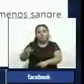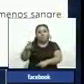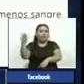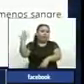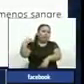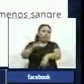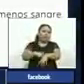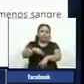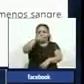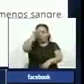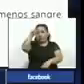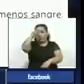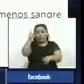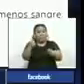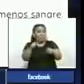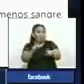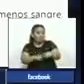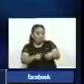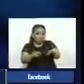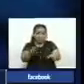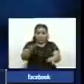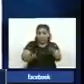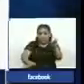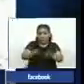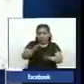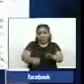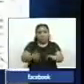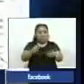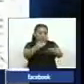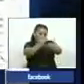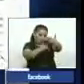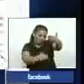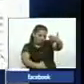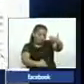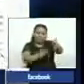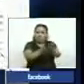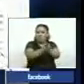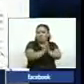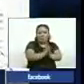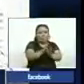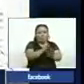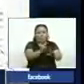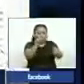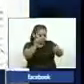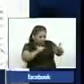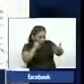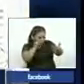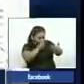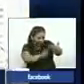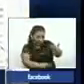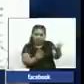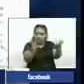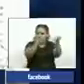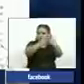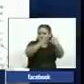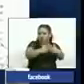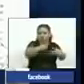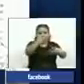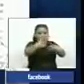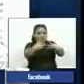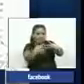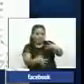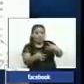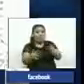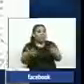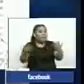periodos anteriores. Sin embargo, la Cámara argumenta que la solicitud de antejuicio no se encuentra dentro de las posibilidades de dicho